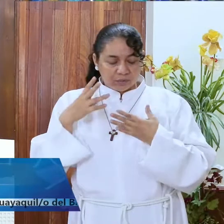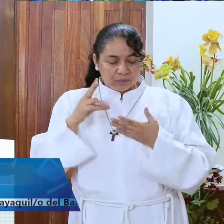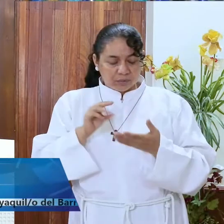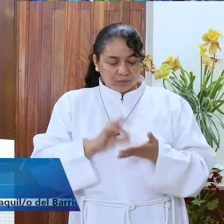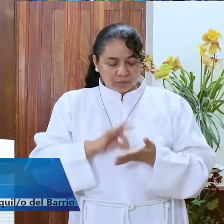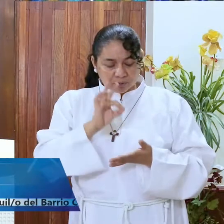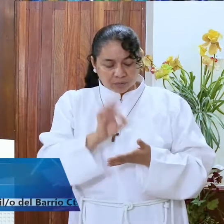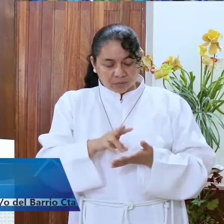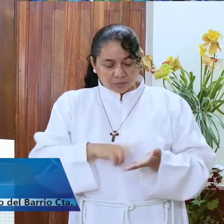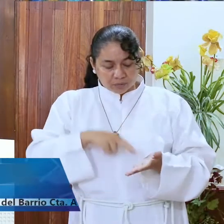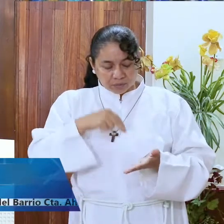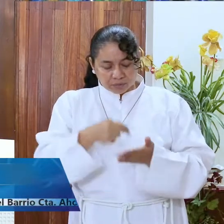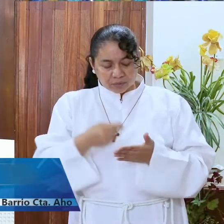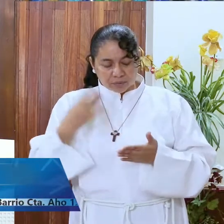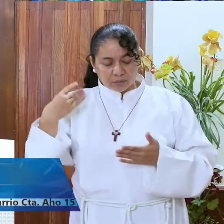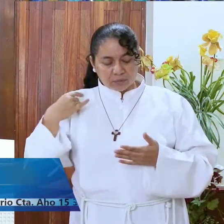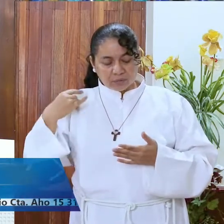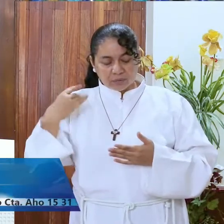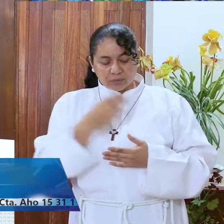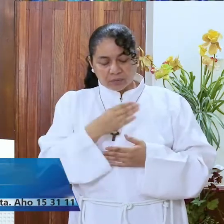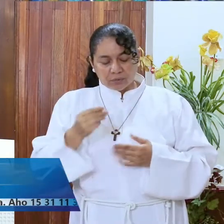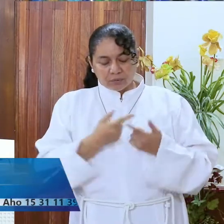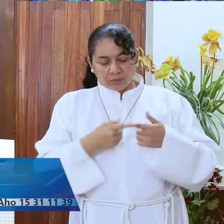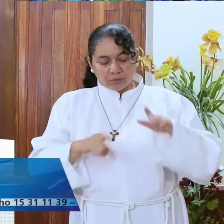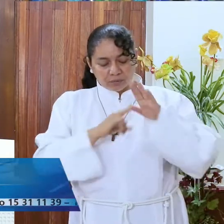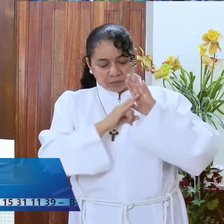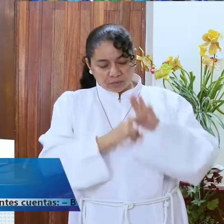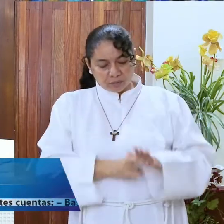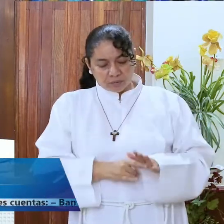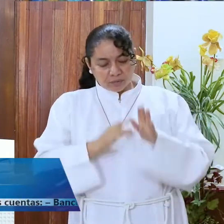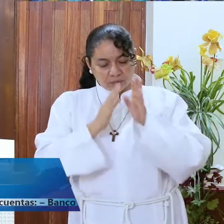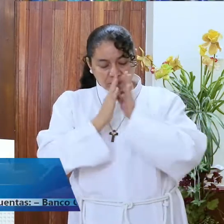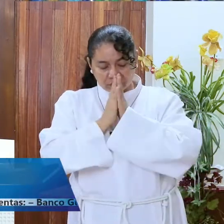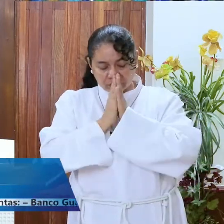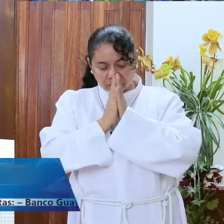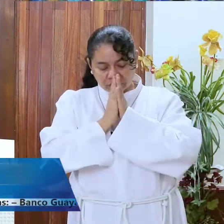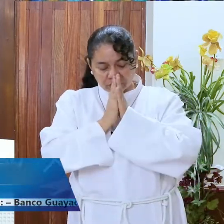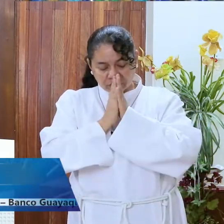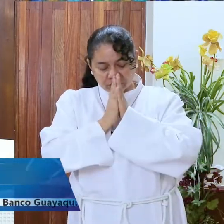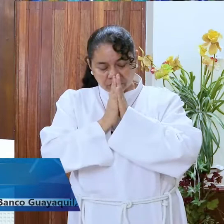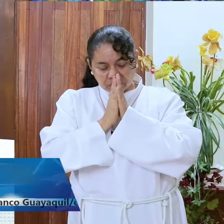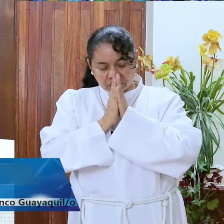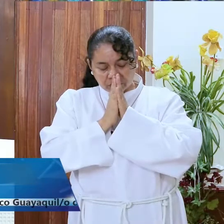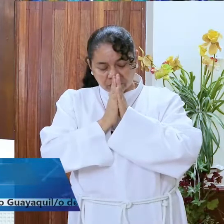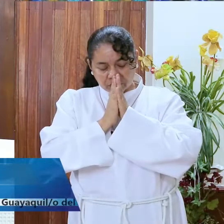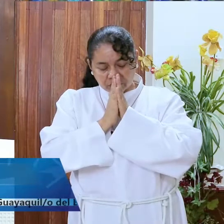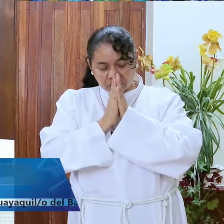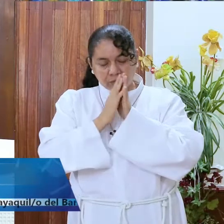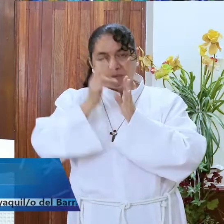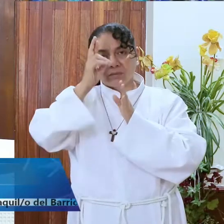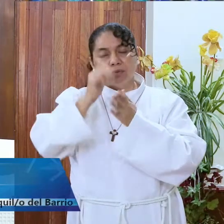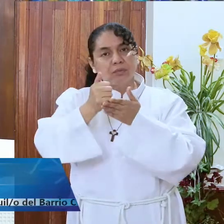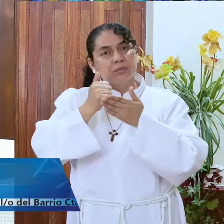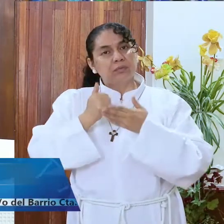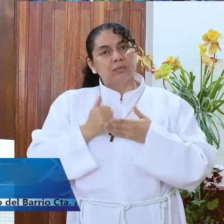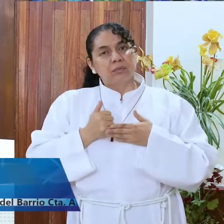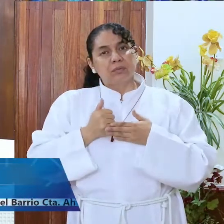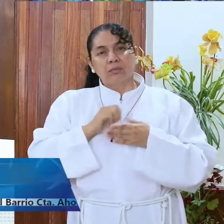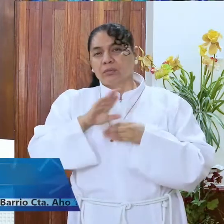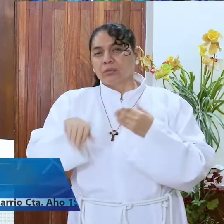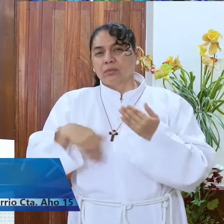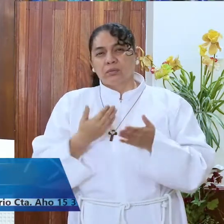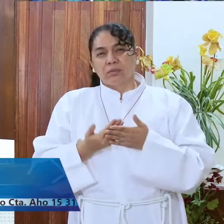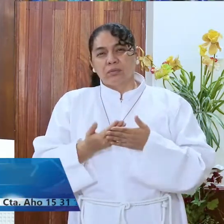que nos ofenden no nos dejes caer en la tentación y líbranos del mal líbranos de todos los males